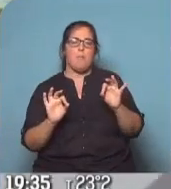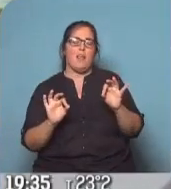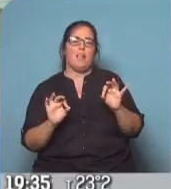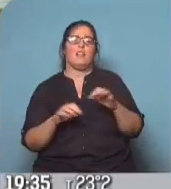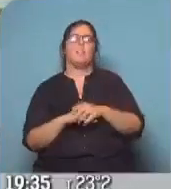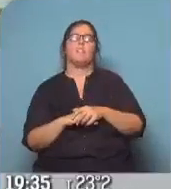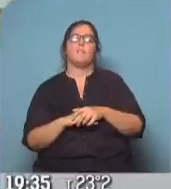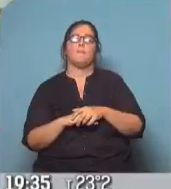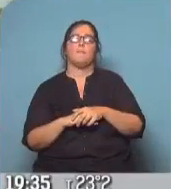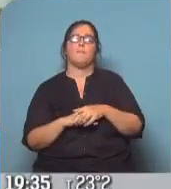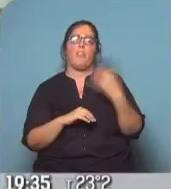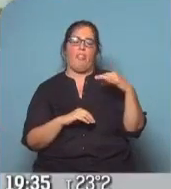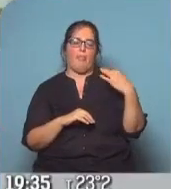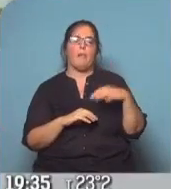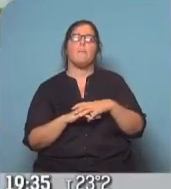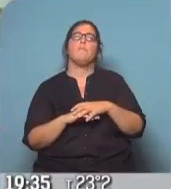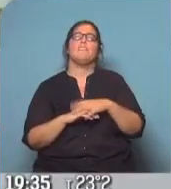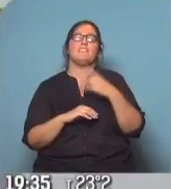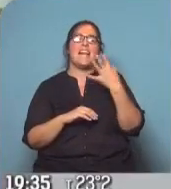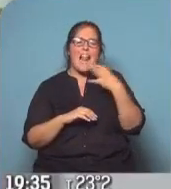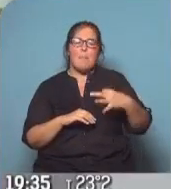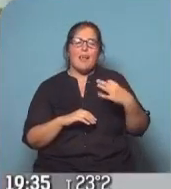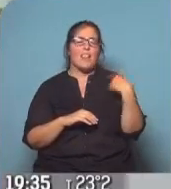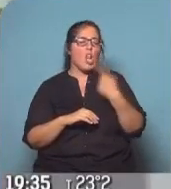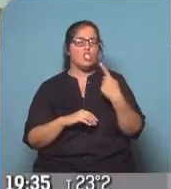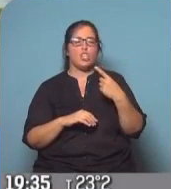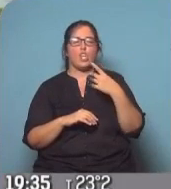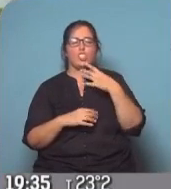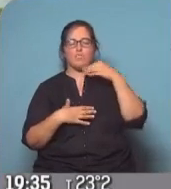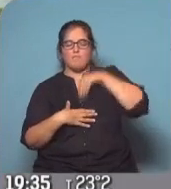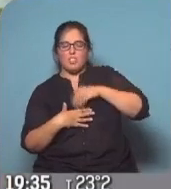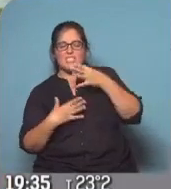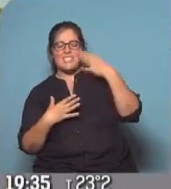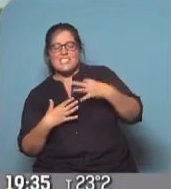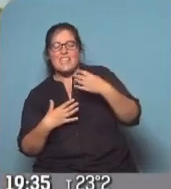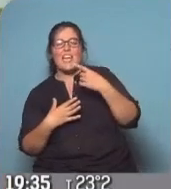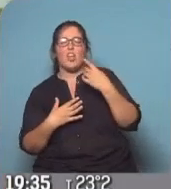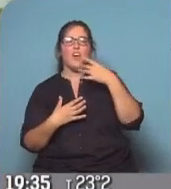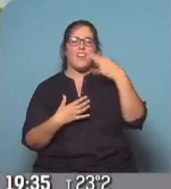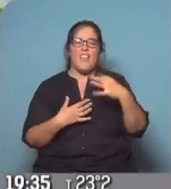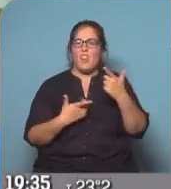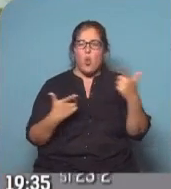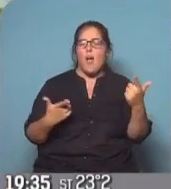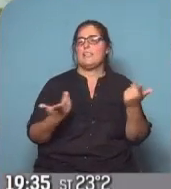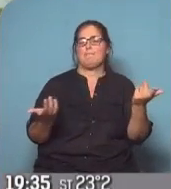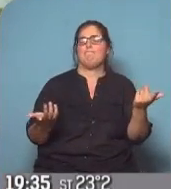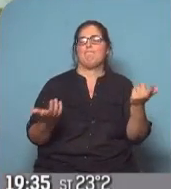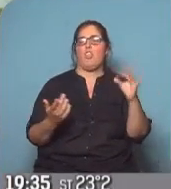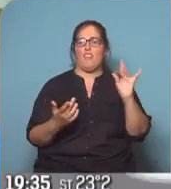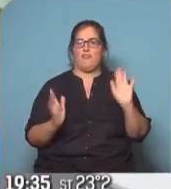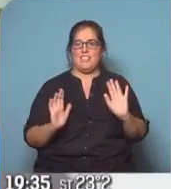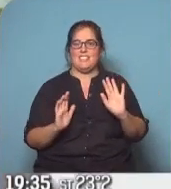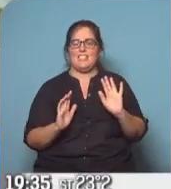realmente sinceros y verdaderos va a ser muy difícil pues yo apuesto a que un día podamos ver la historia